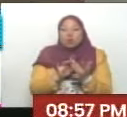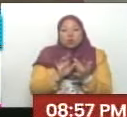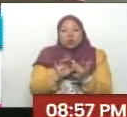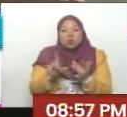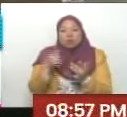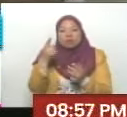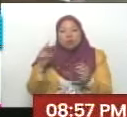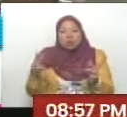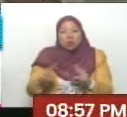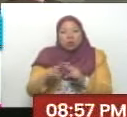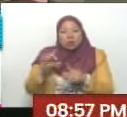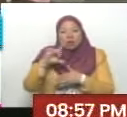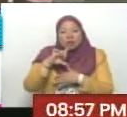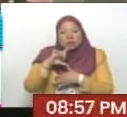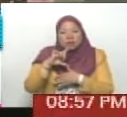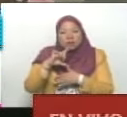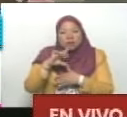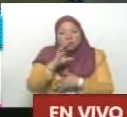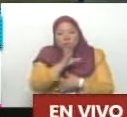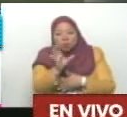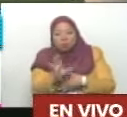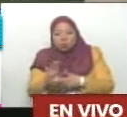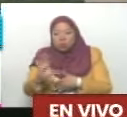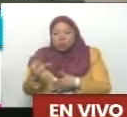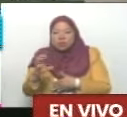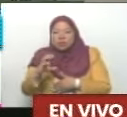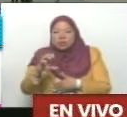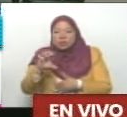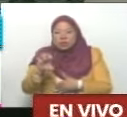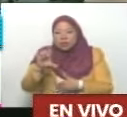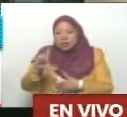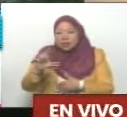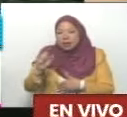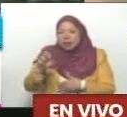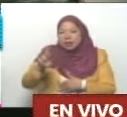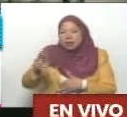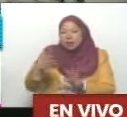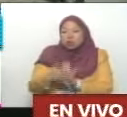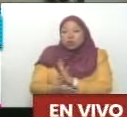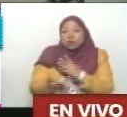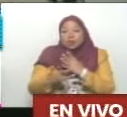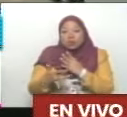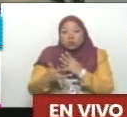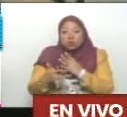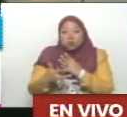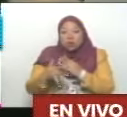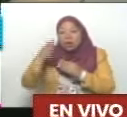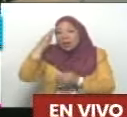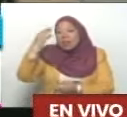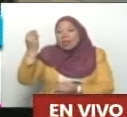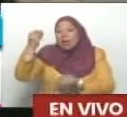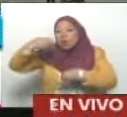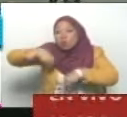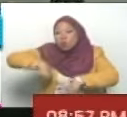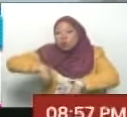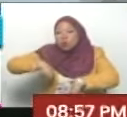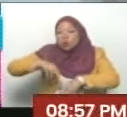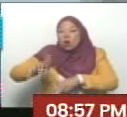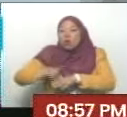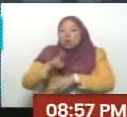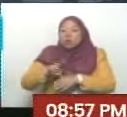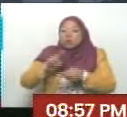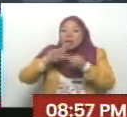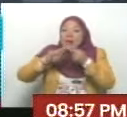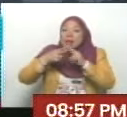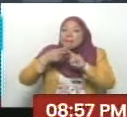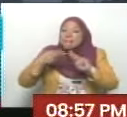primer encuentro de América Latina y el Caribe, la CELAC, con China en materia aeroespacial. Ahí se refrendó un acuerdo que tiene que ver con el uso pacífico del